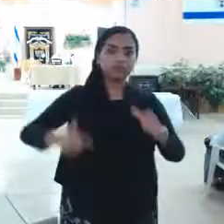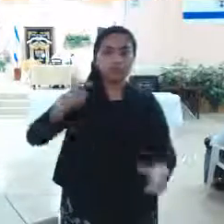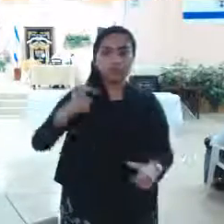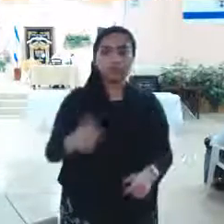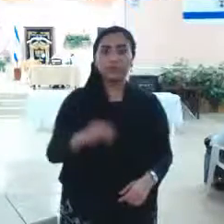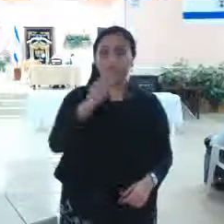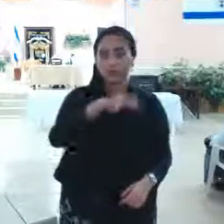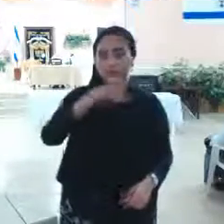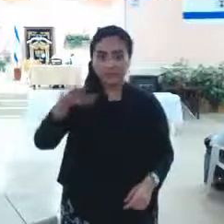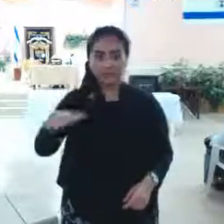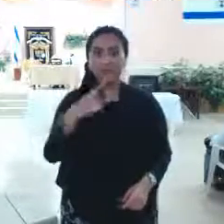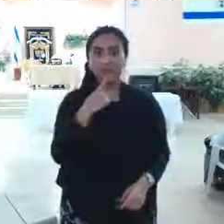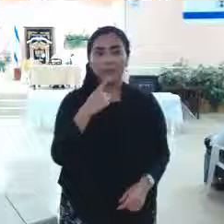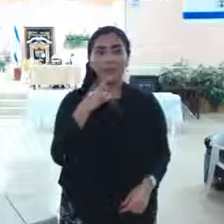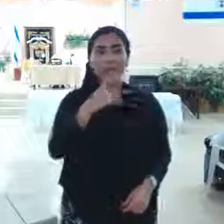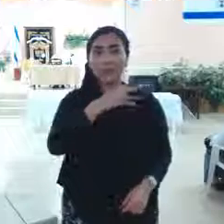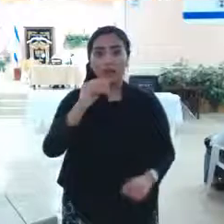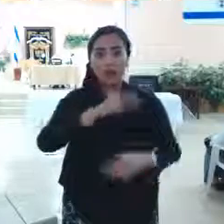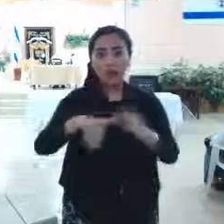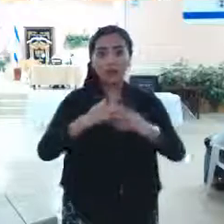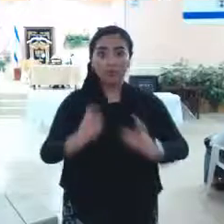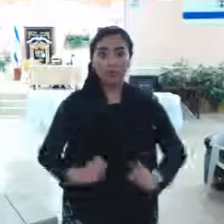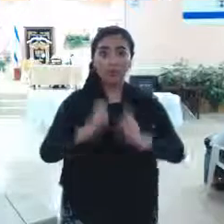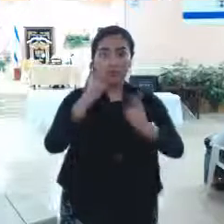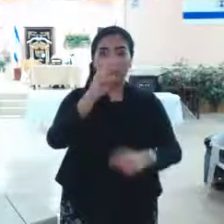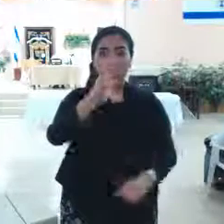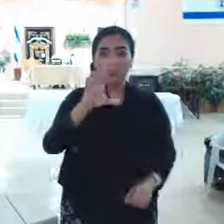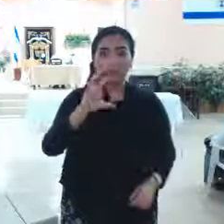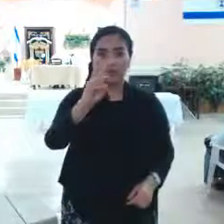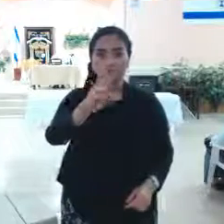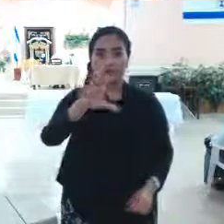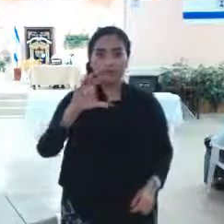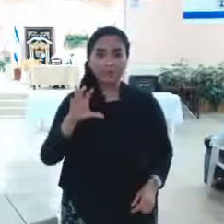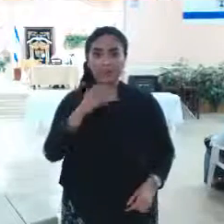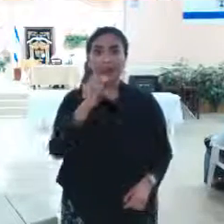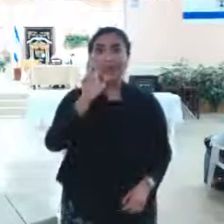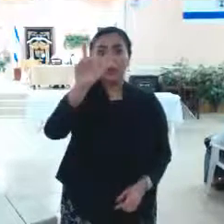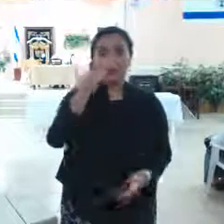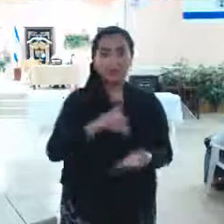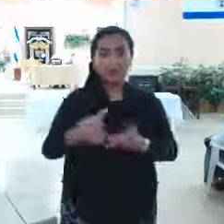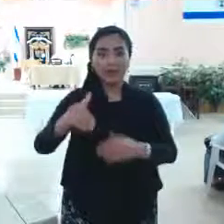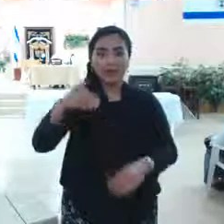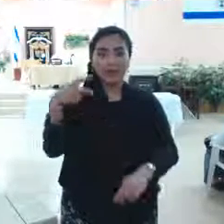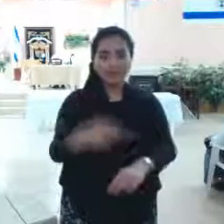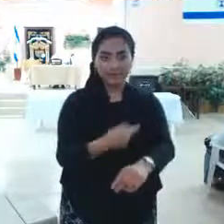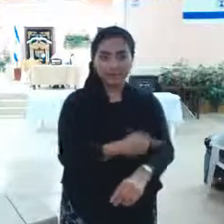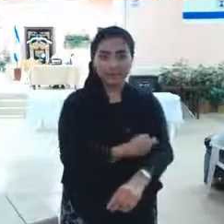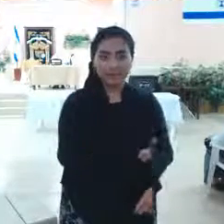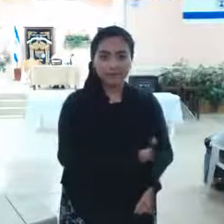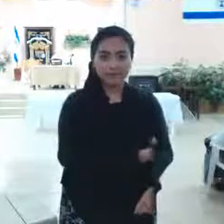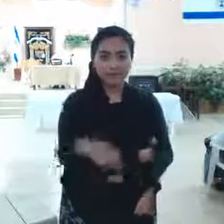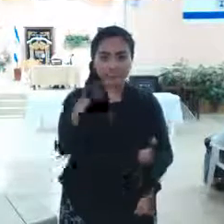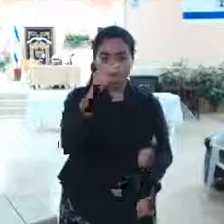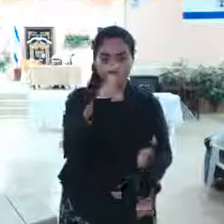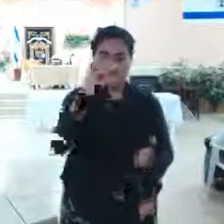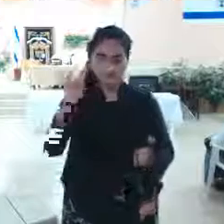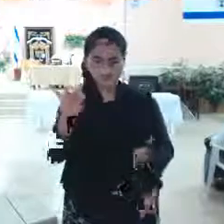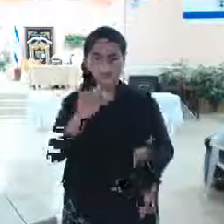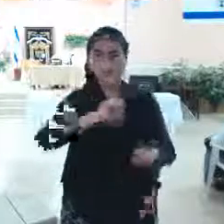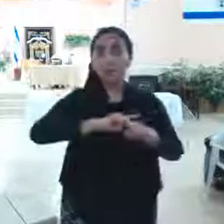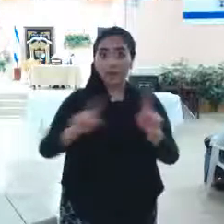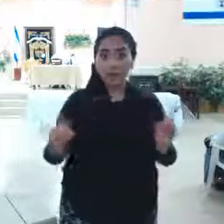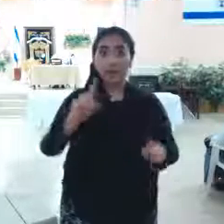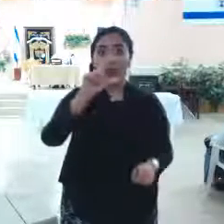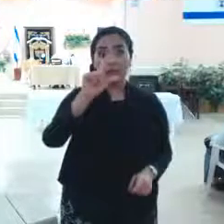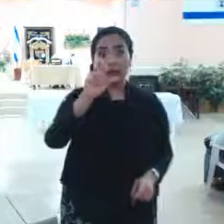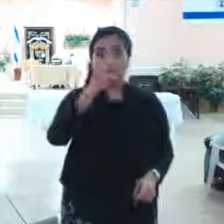say it like that. 33. 33. Y las ofrendas fueron 600 bueyes y 3,000 ovejas. 34. 30. Mas los cuanín